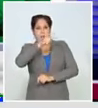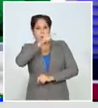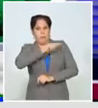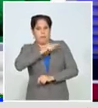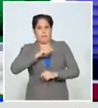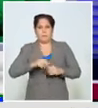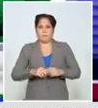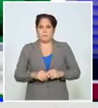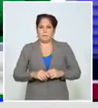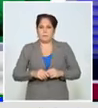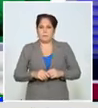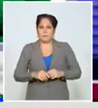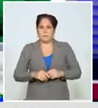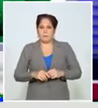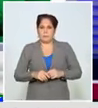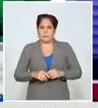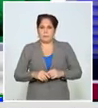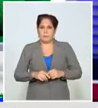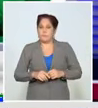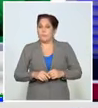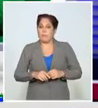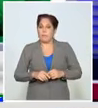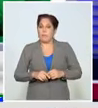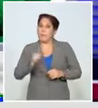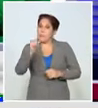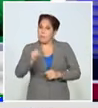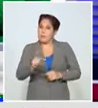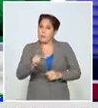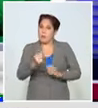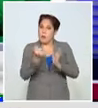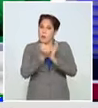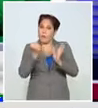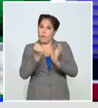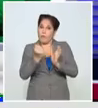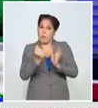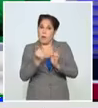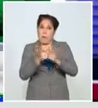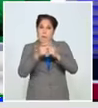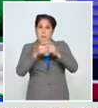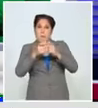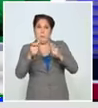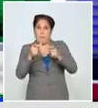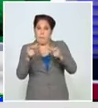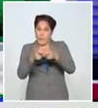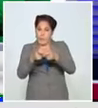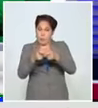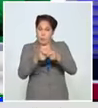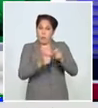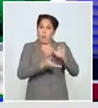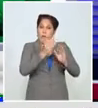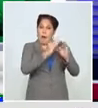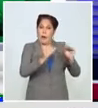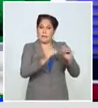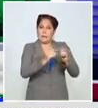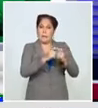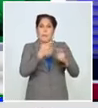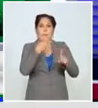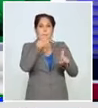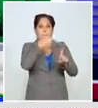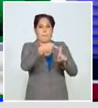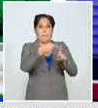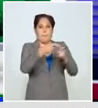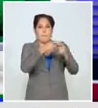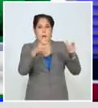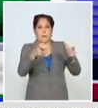casos diagnosticados, y eso es lo que nos permite una reducción en el número de casos